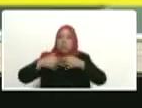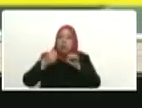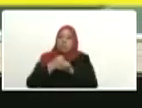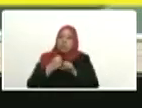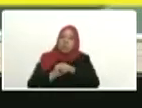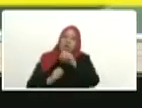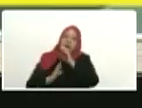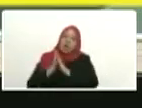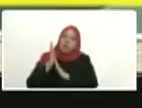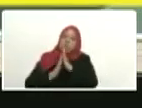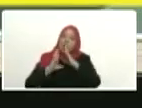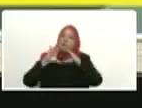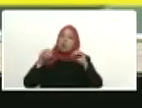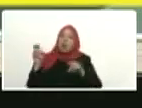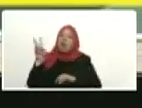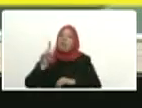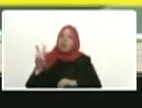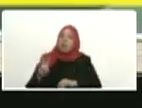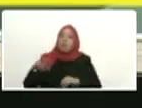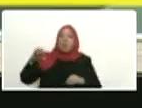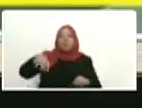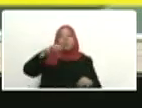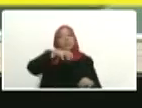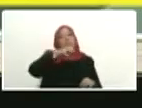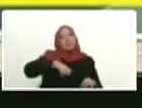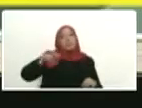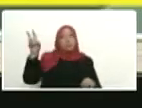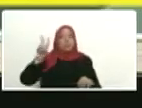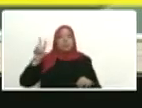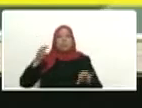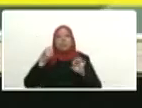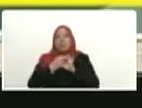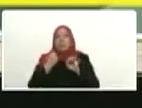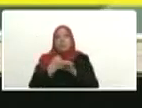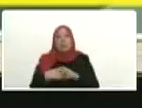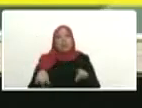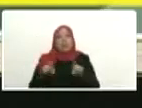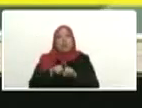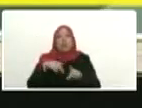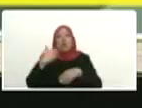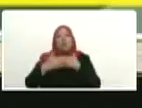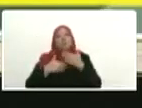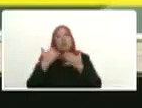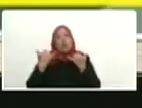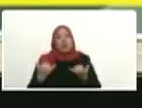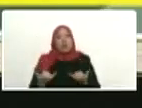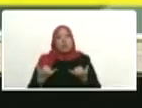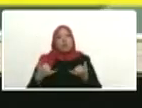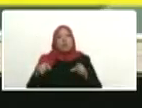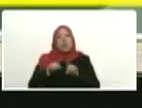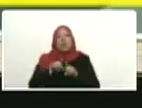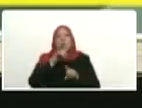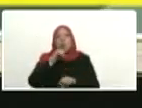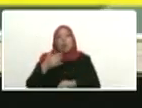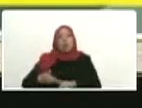país, lo afirmativo venezolano. Ponerlo como un